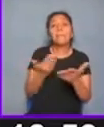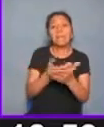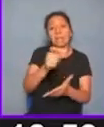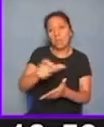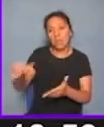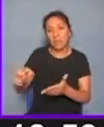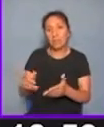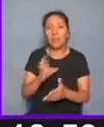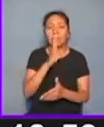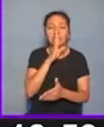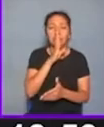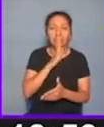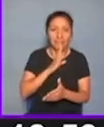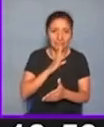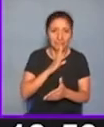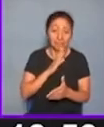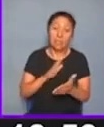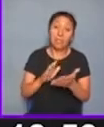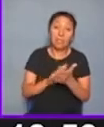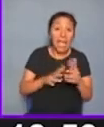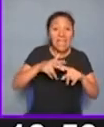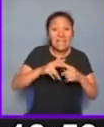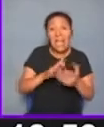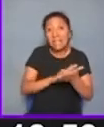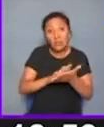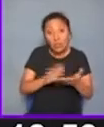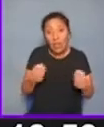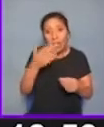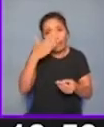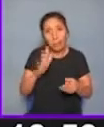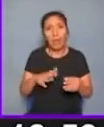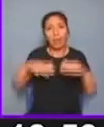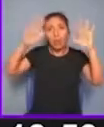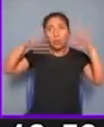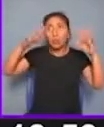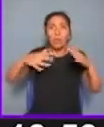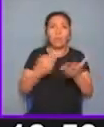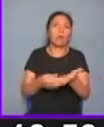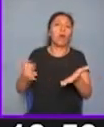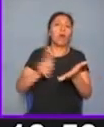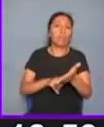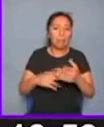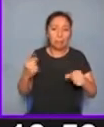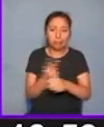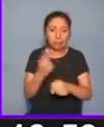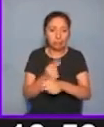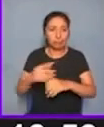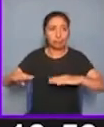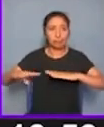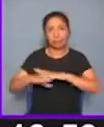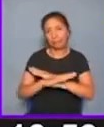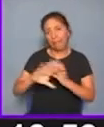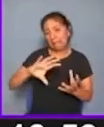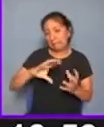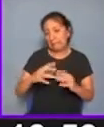hace el arreglo y luego vuelve a llover y Eso provoca de que por ahí la calle vuelva a ser intransitable pero bueno los mantenimientos van a